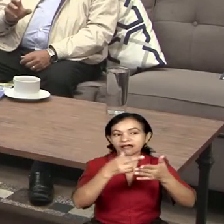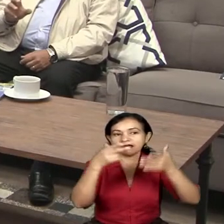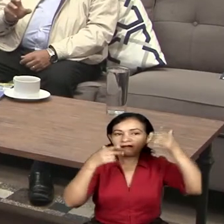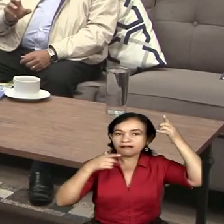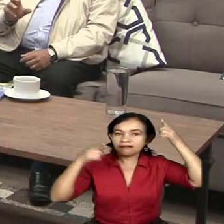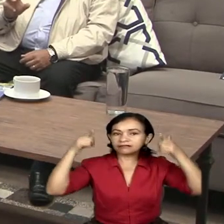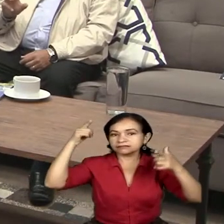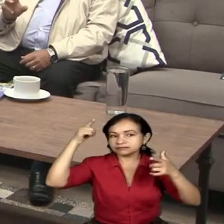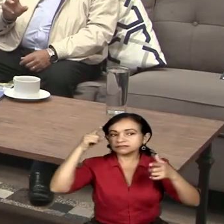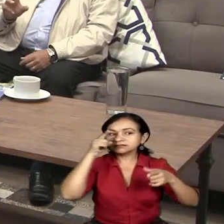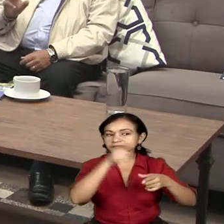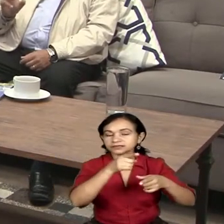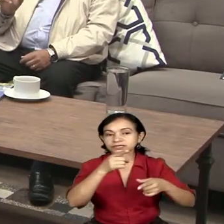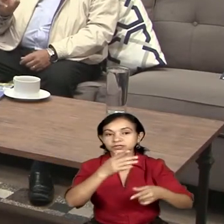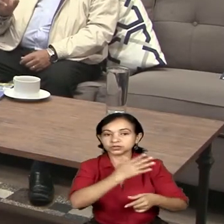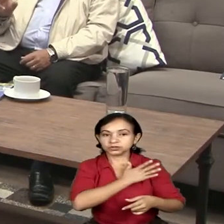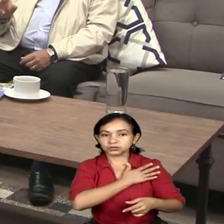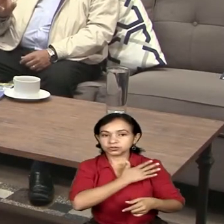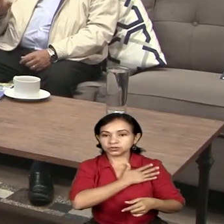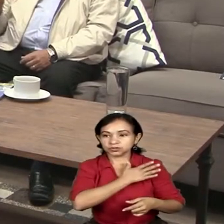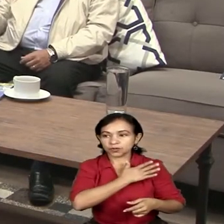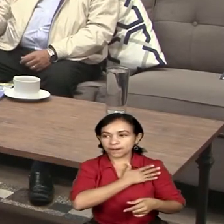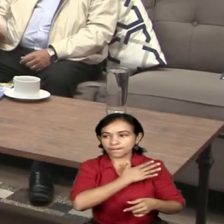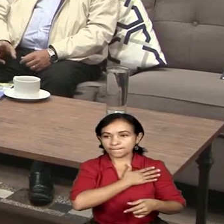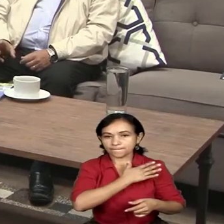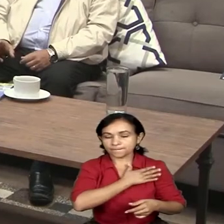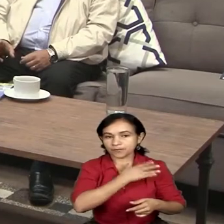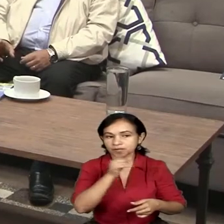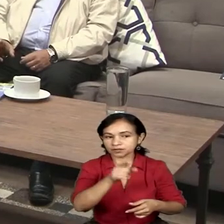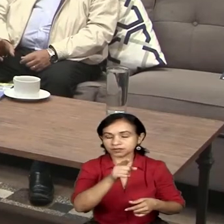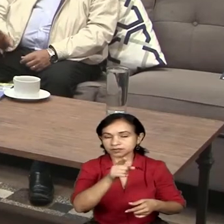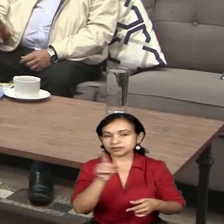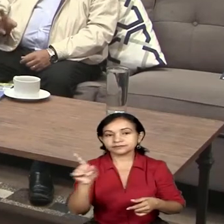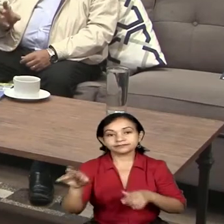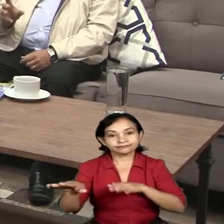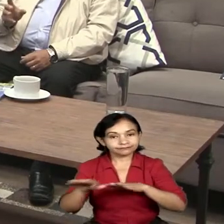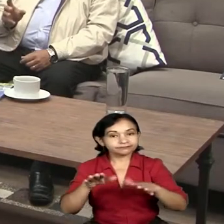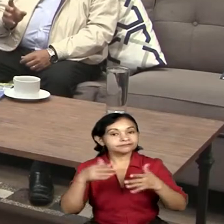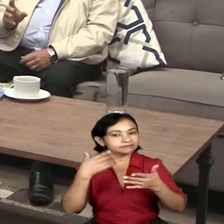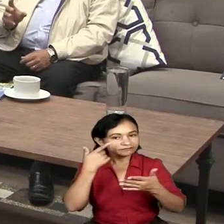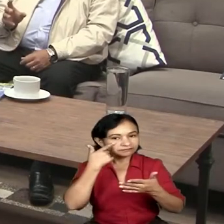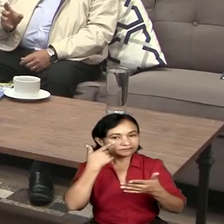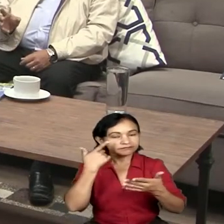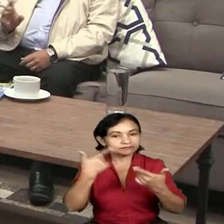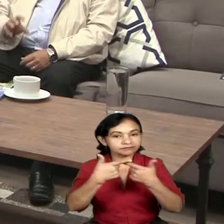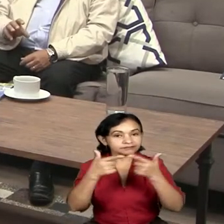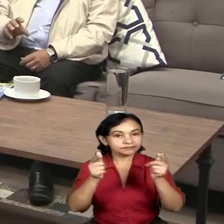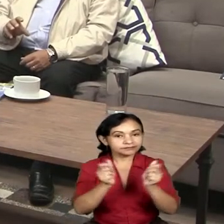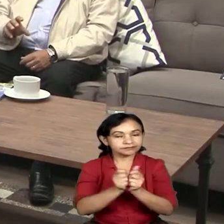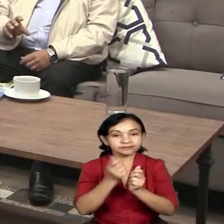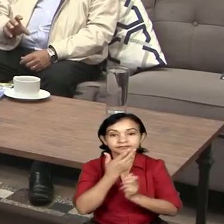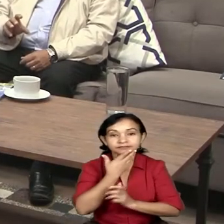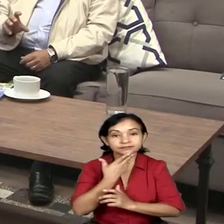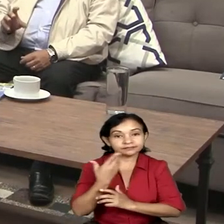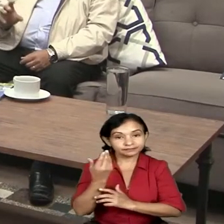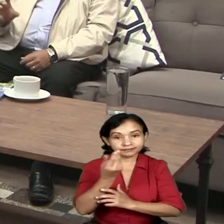reivindicaba que Somoza no era inexpugnable. Es decir, es un movimiento de jóvenes